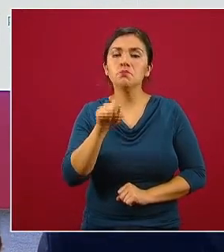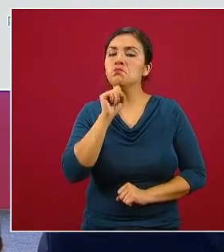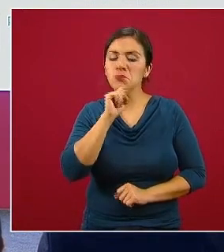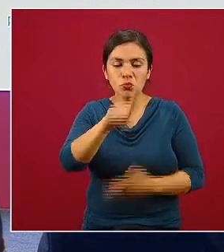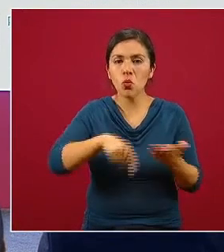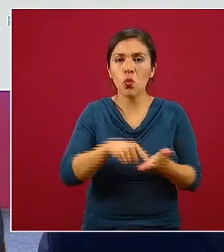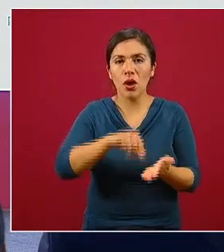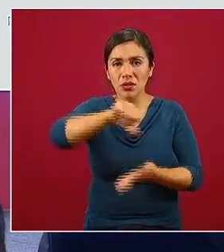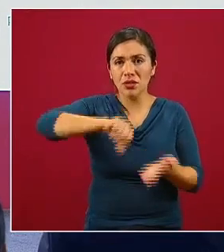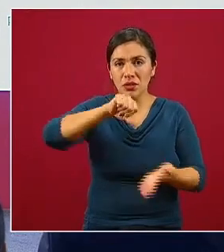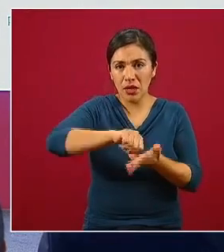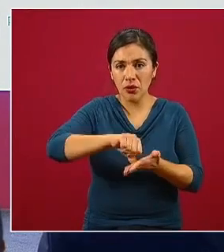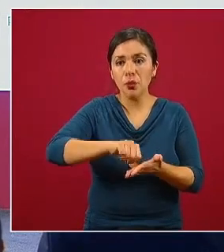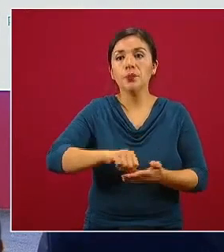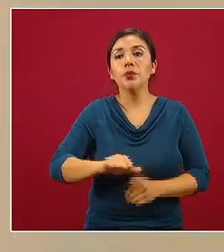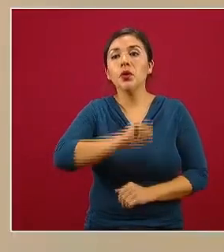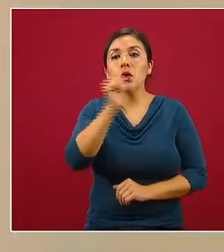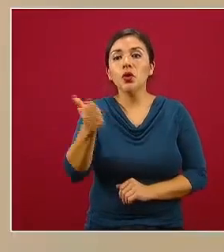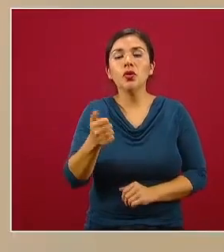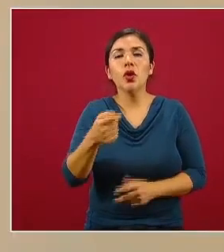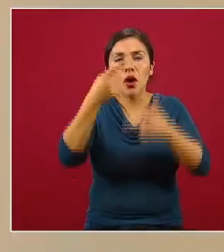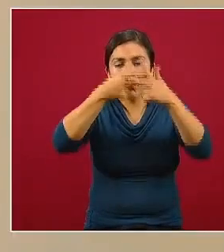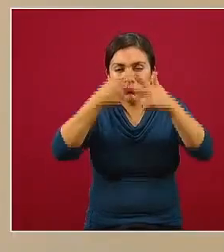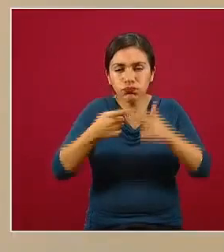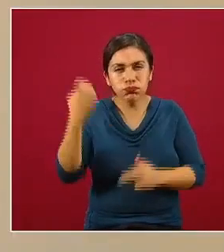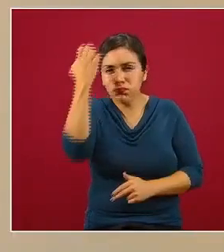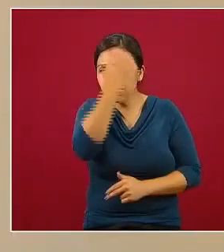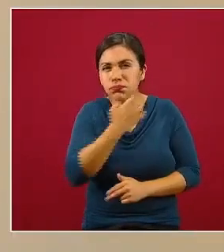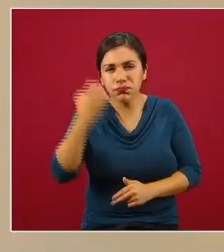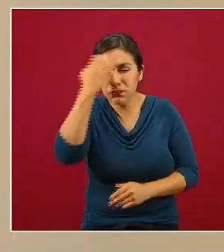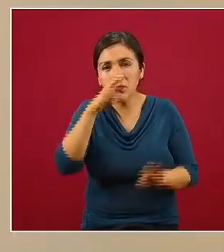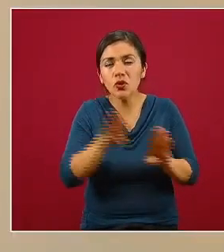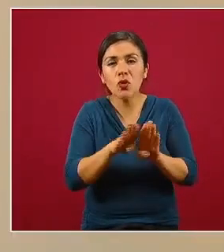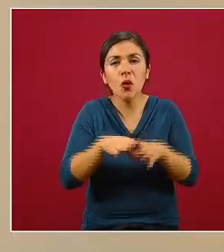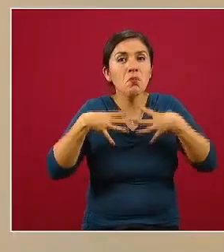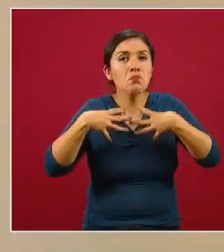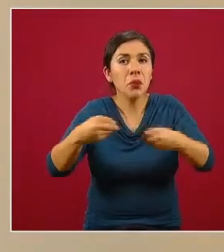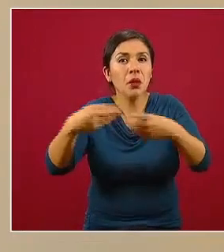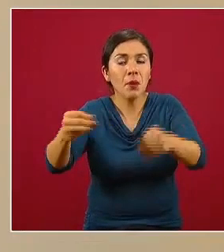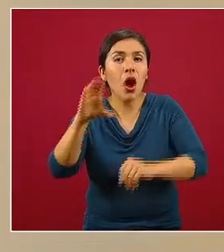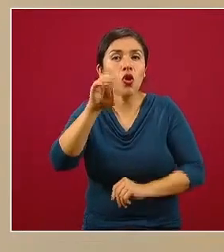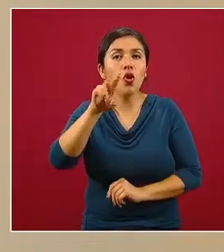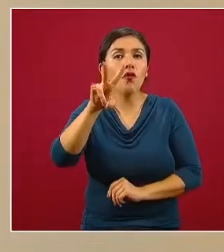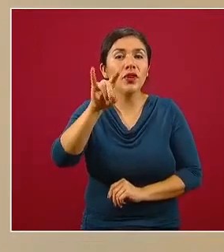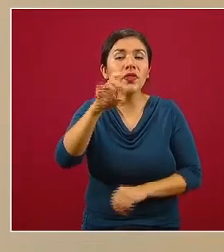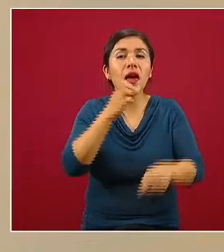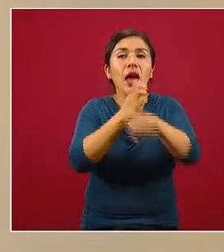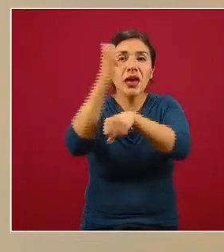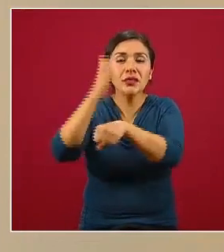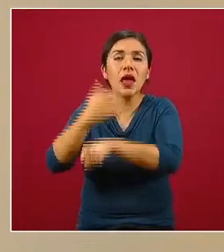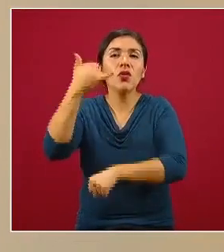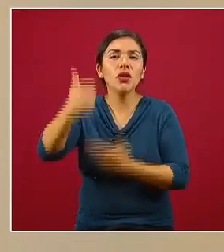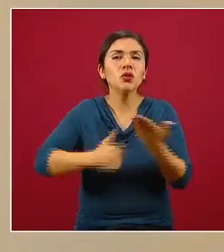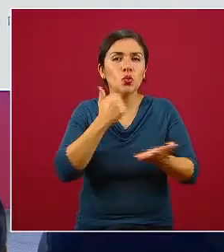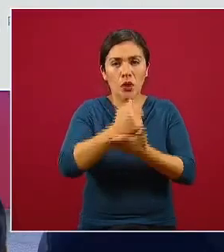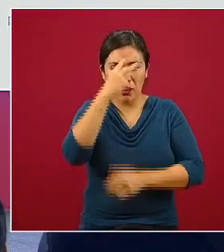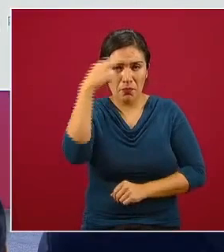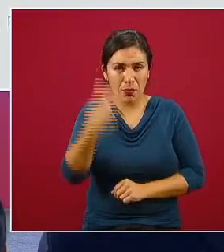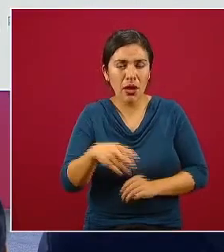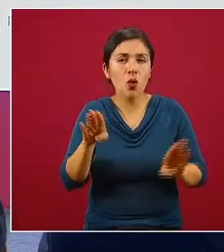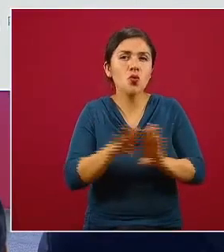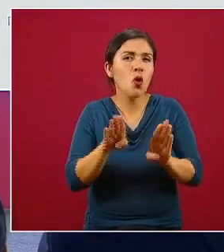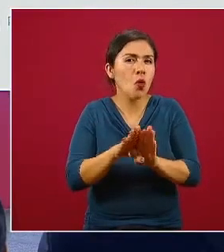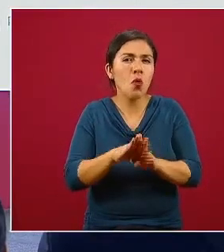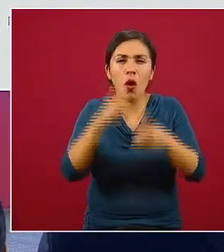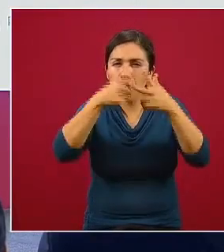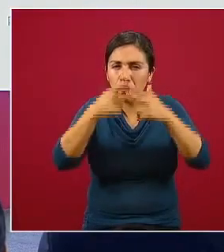centro. Estimación de la tasa efectiva de reproducción para COVID para los estados y zonas metropolitanas de México, como los